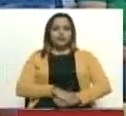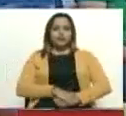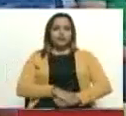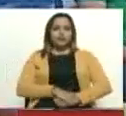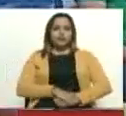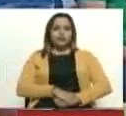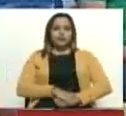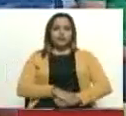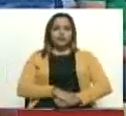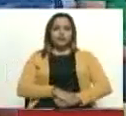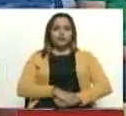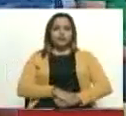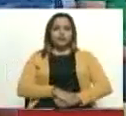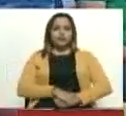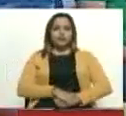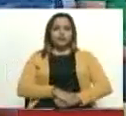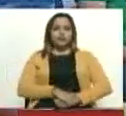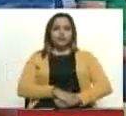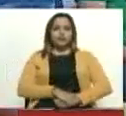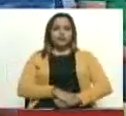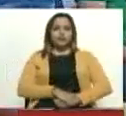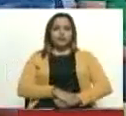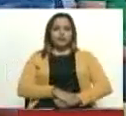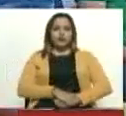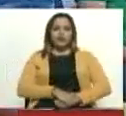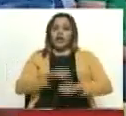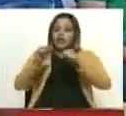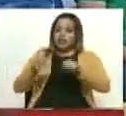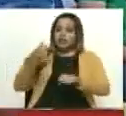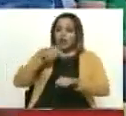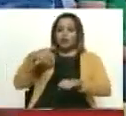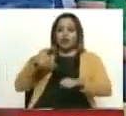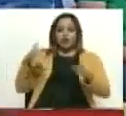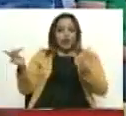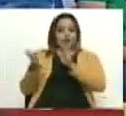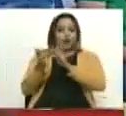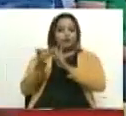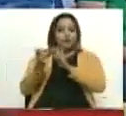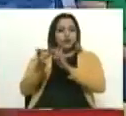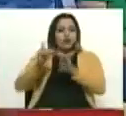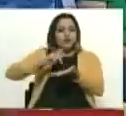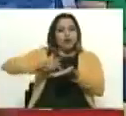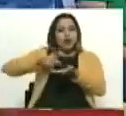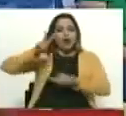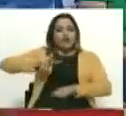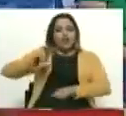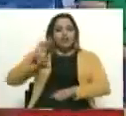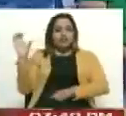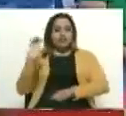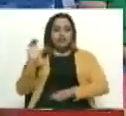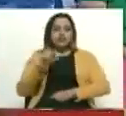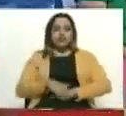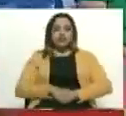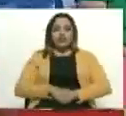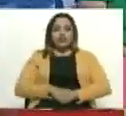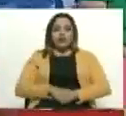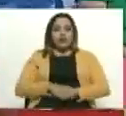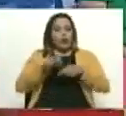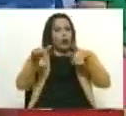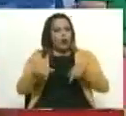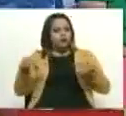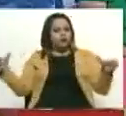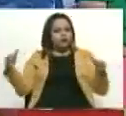A que nosotros nos expresemos como nos expresamos. Así es, nosotros establecemos su contacto desde la parroquia del Valle de Caracas, donde el día de hoy se